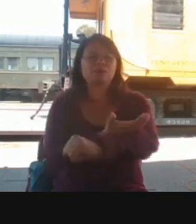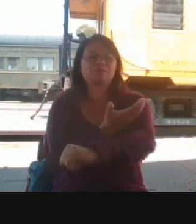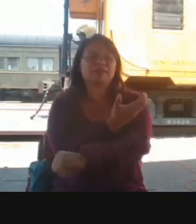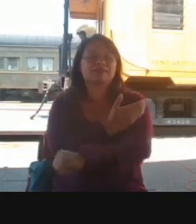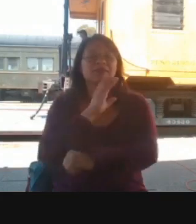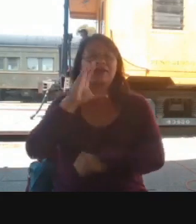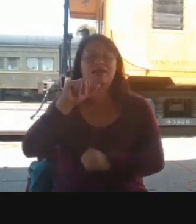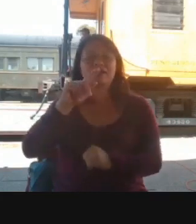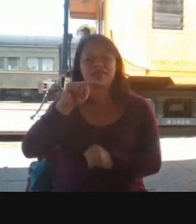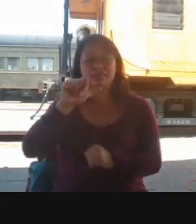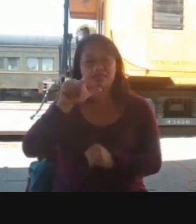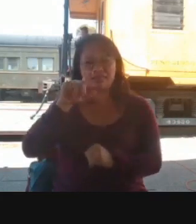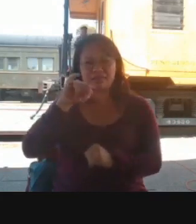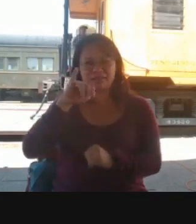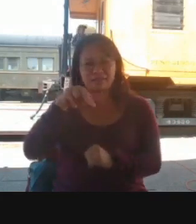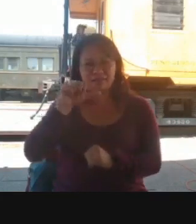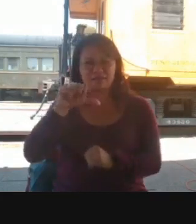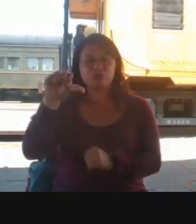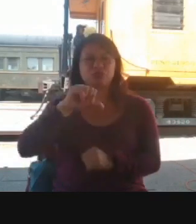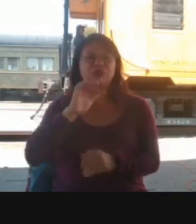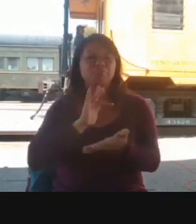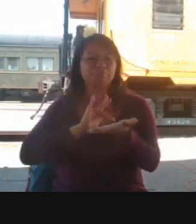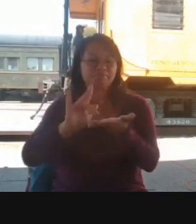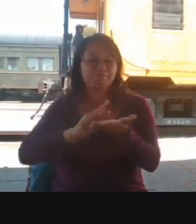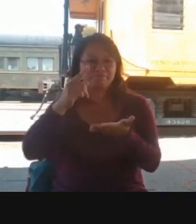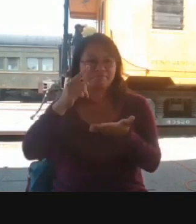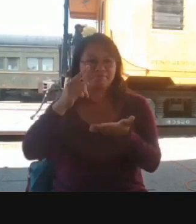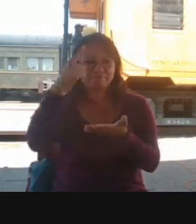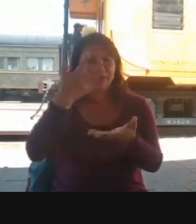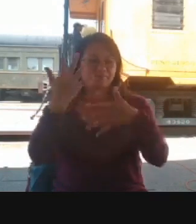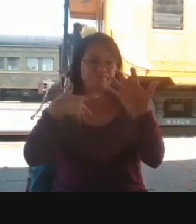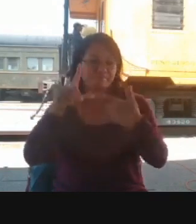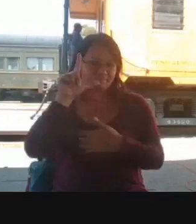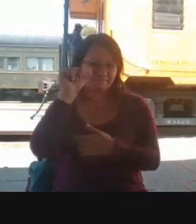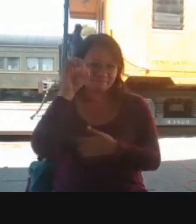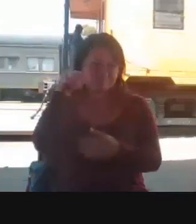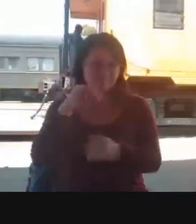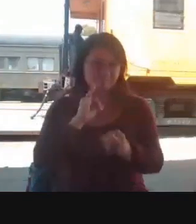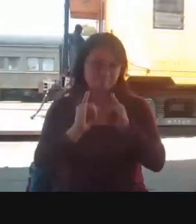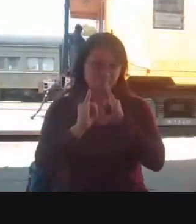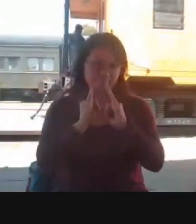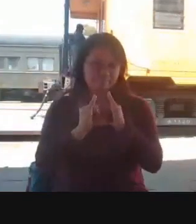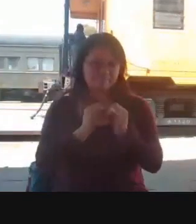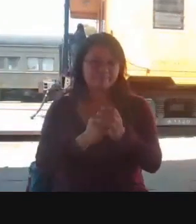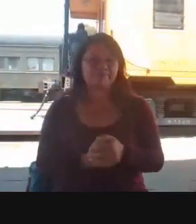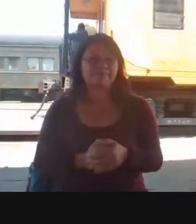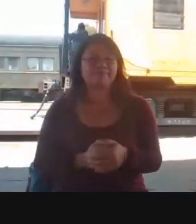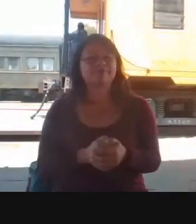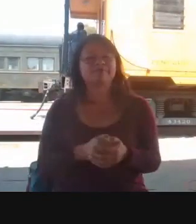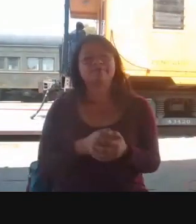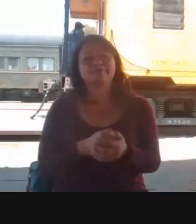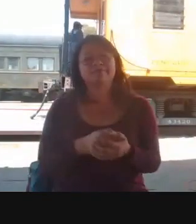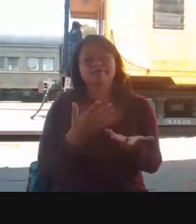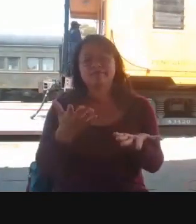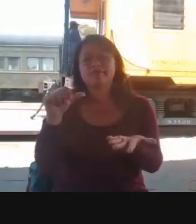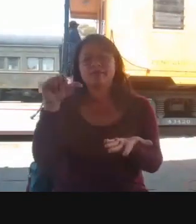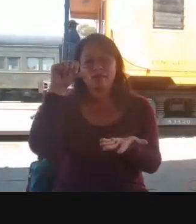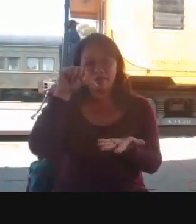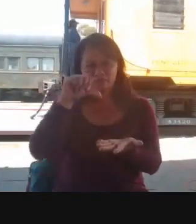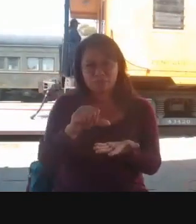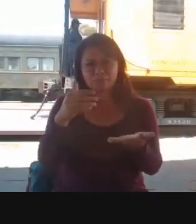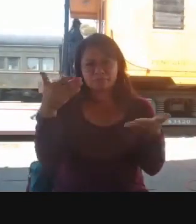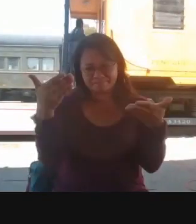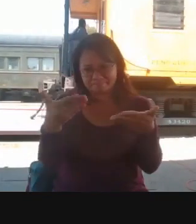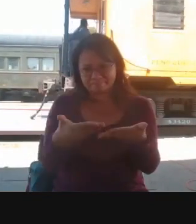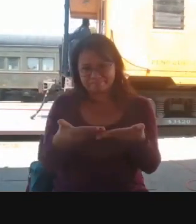compañera Catalina Cruz, quien nos apoya en la interpretación de la lengua de señas mexicana. Y bueno, ahora toca el turno